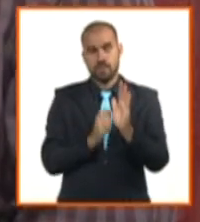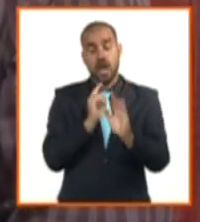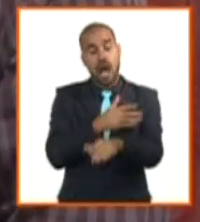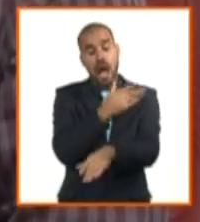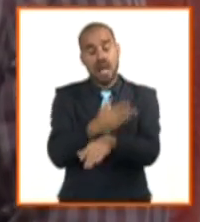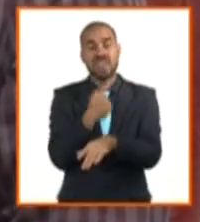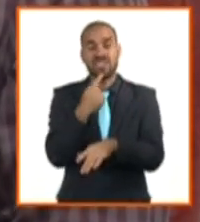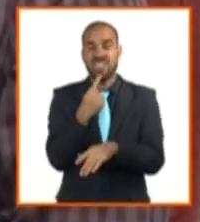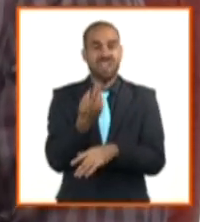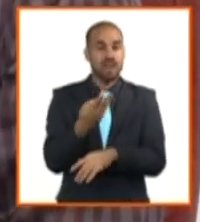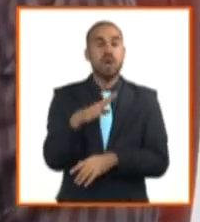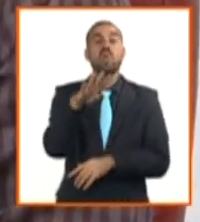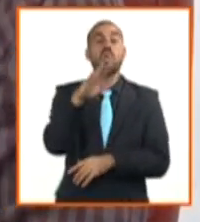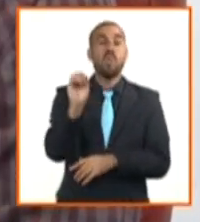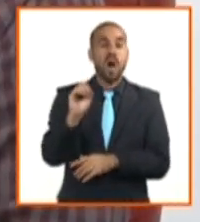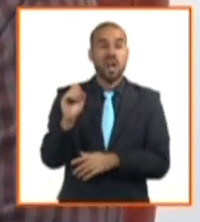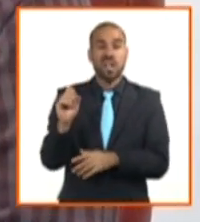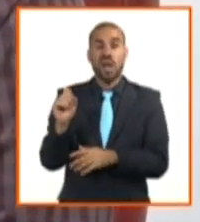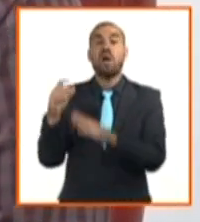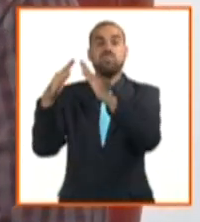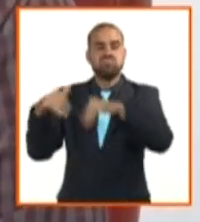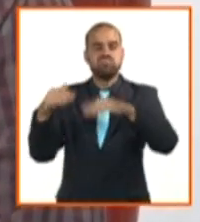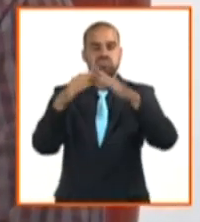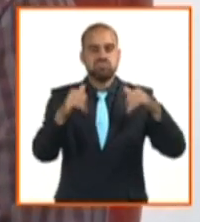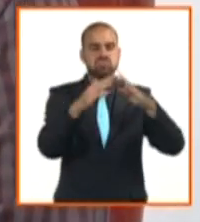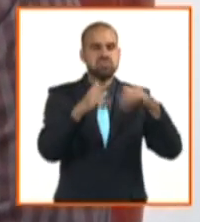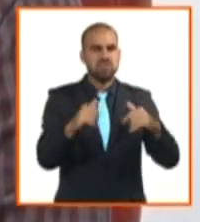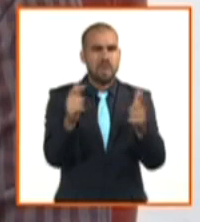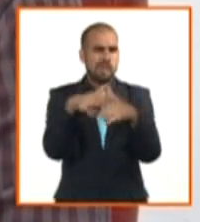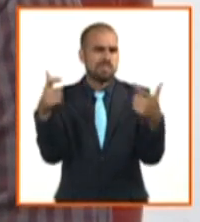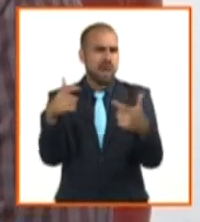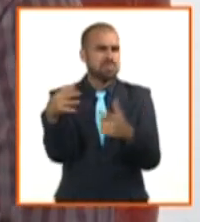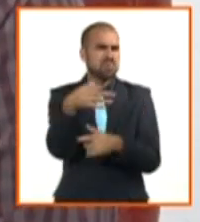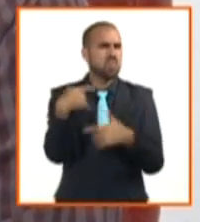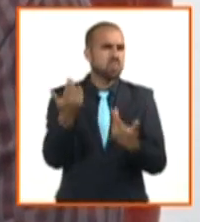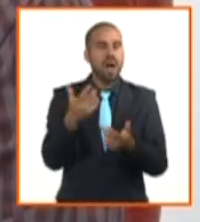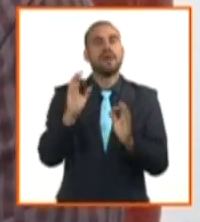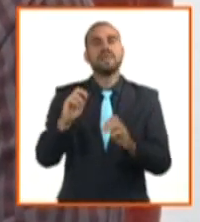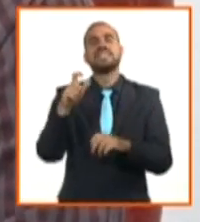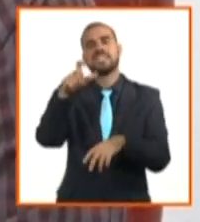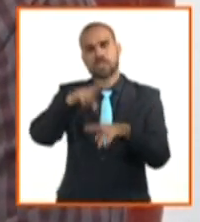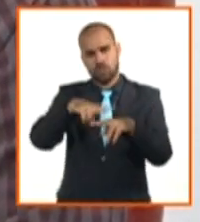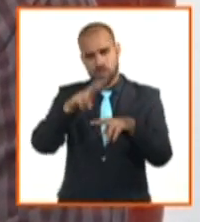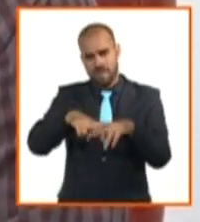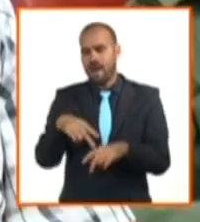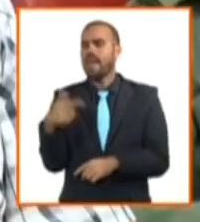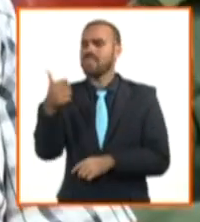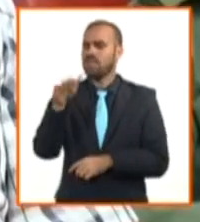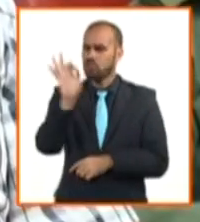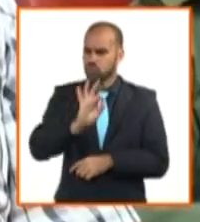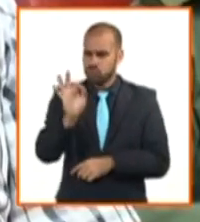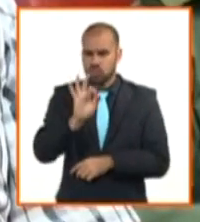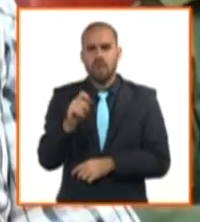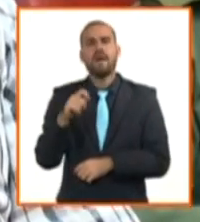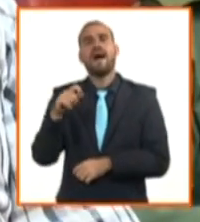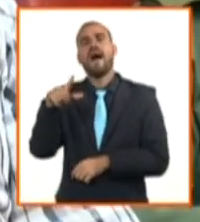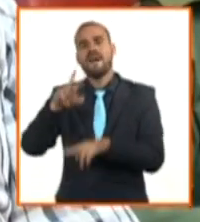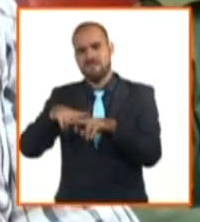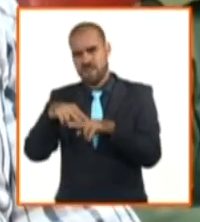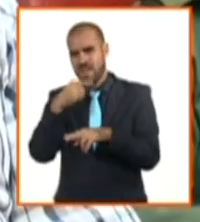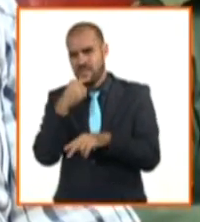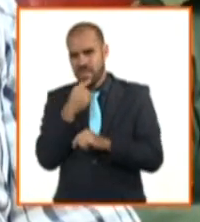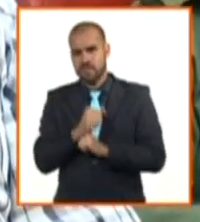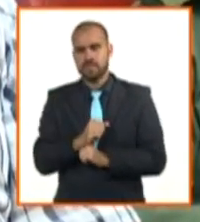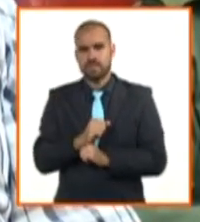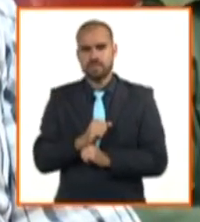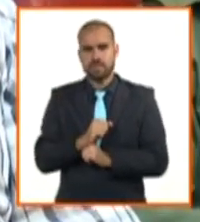derrumbes en su mayoría parciales en centro habana 10 de octubre y habana vieja así como inundaciones severas en casi la totalidad de esos municipios